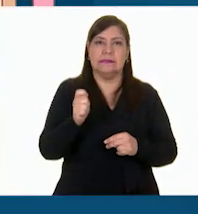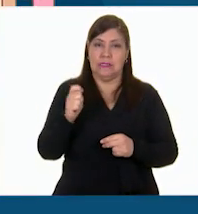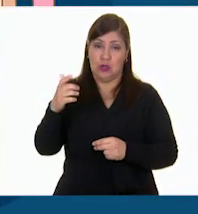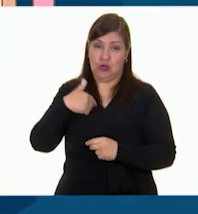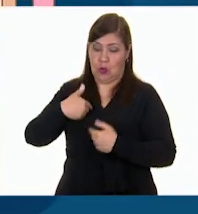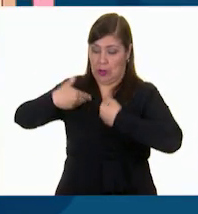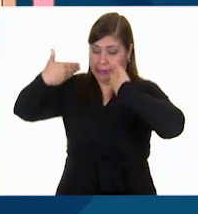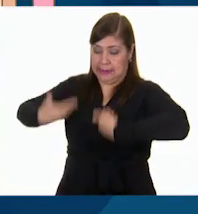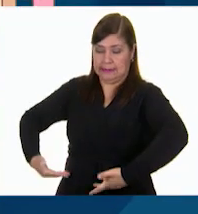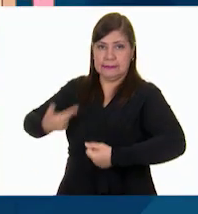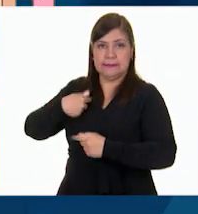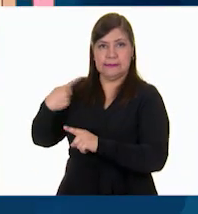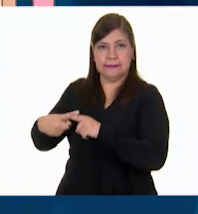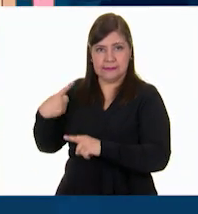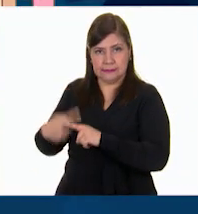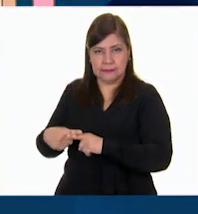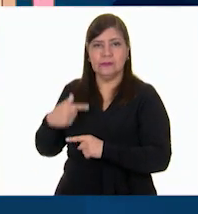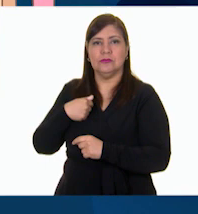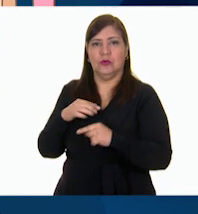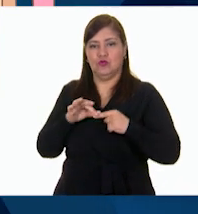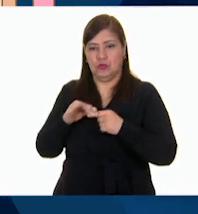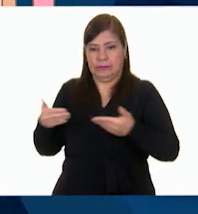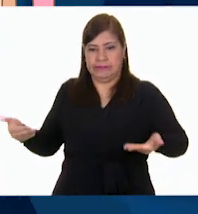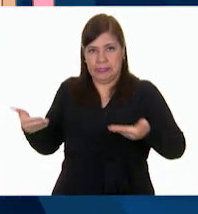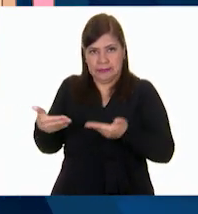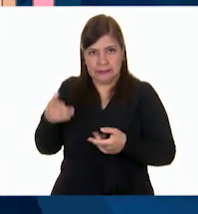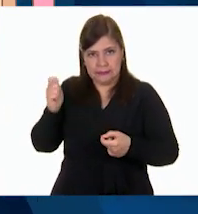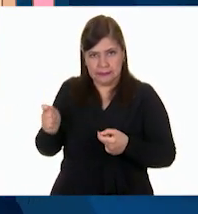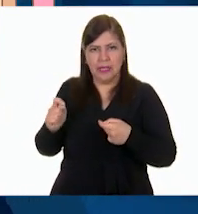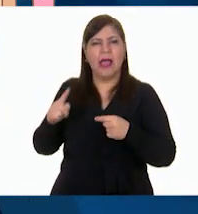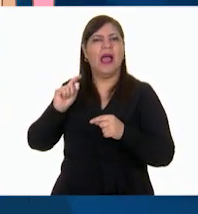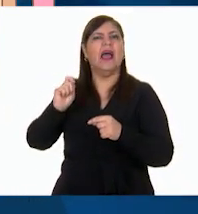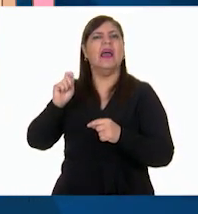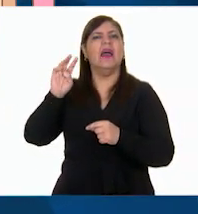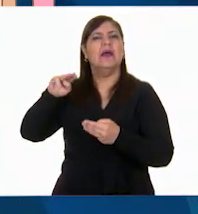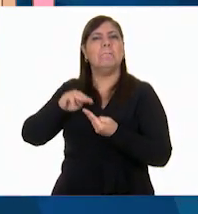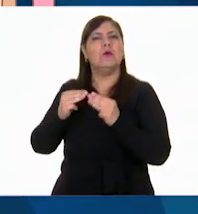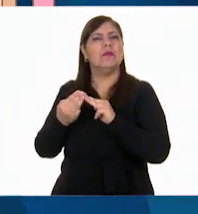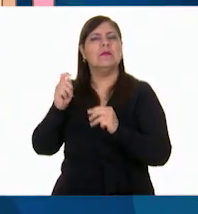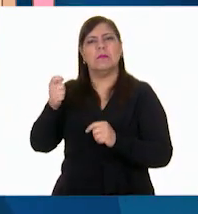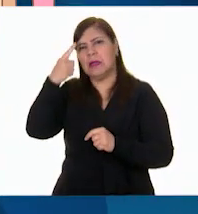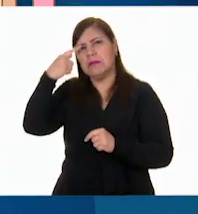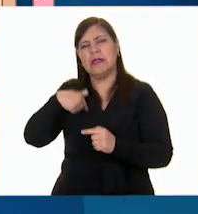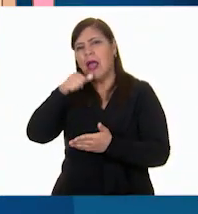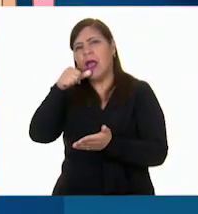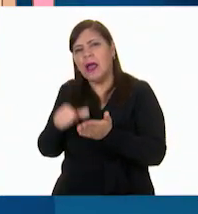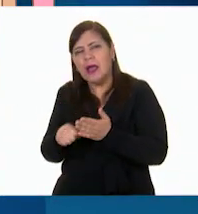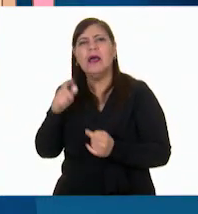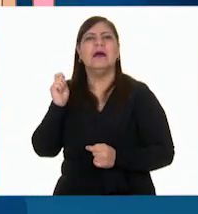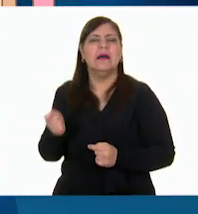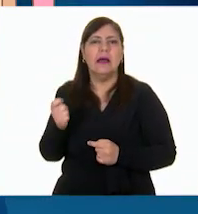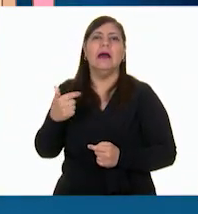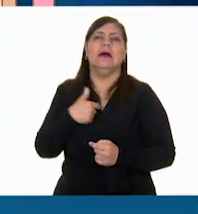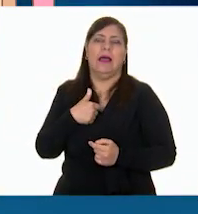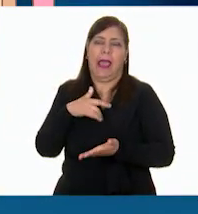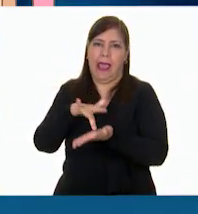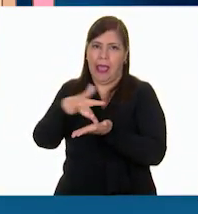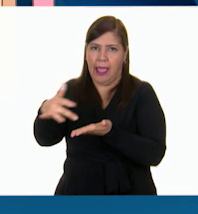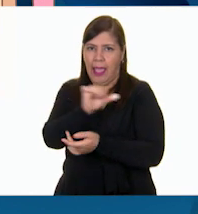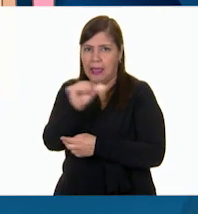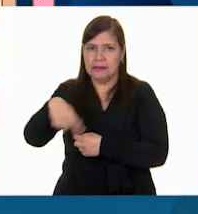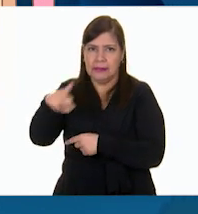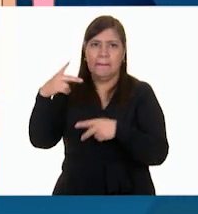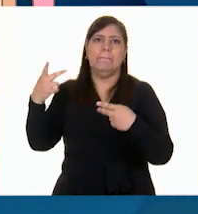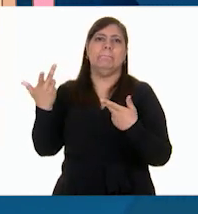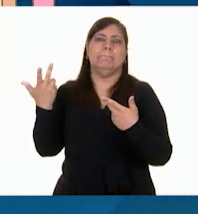me presentaría, y también diría el motivo de mi carta, que es expresar mi gratitud hacia la labor que todos los maestros de México